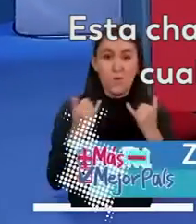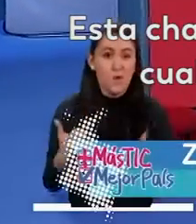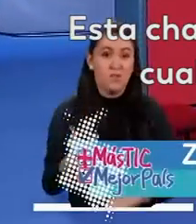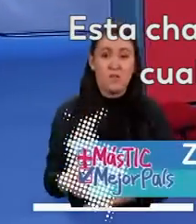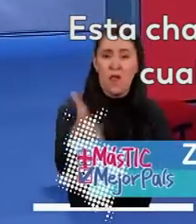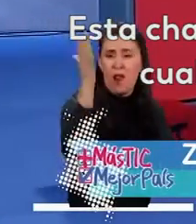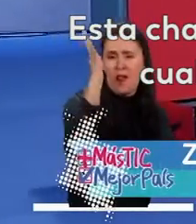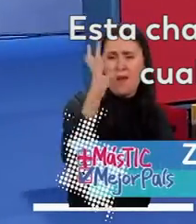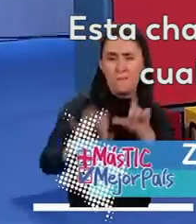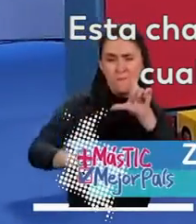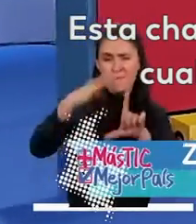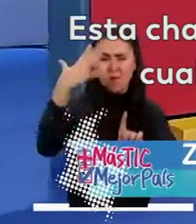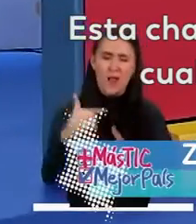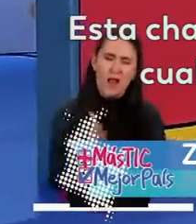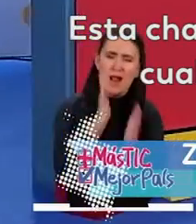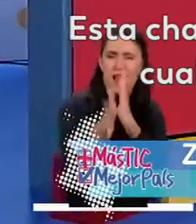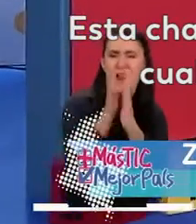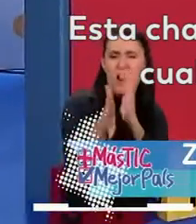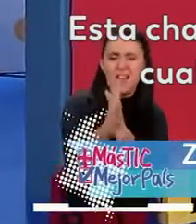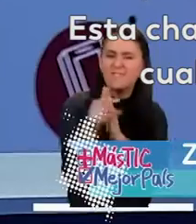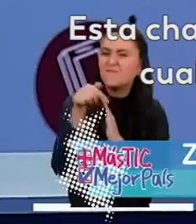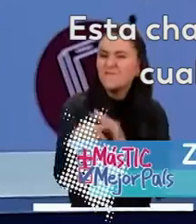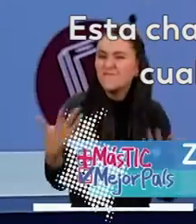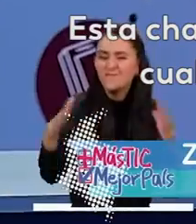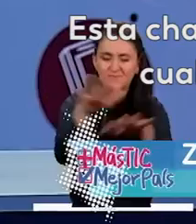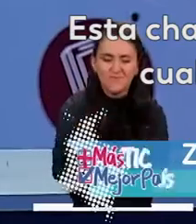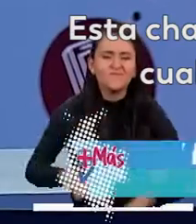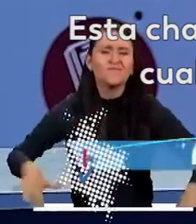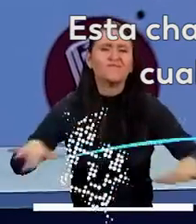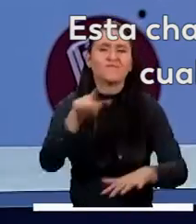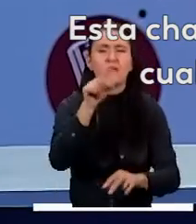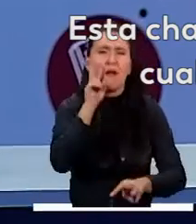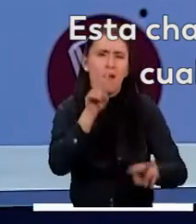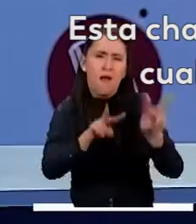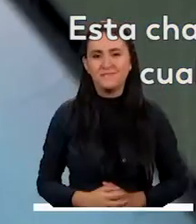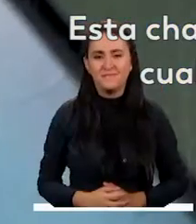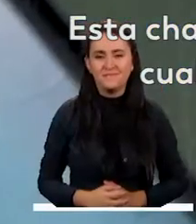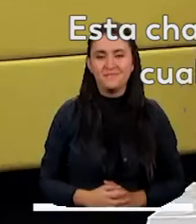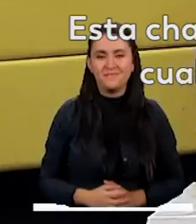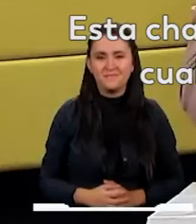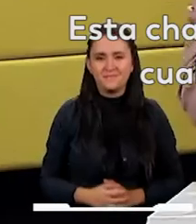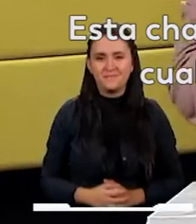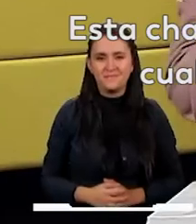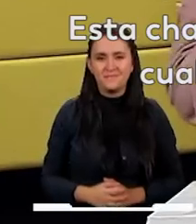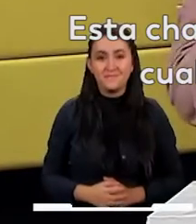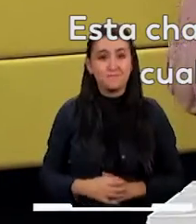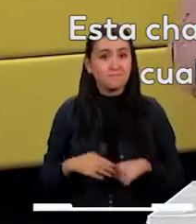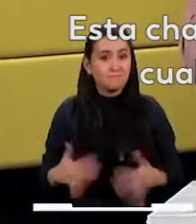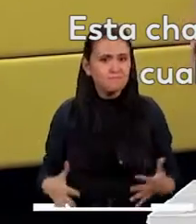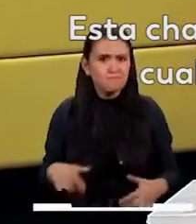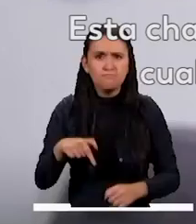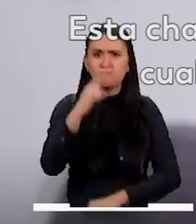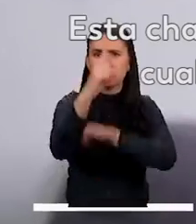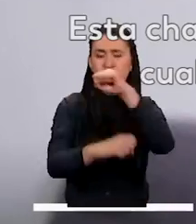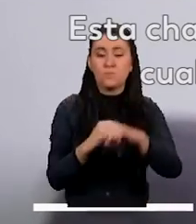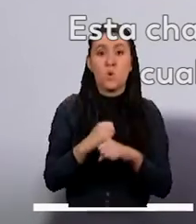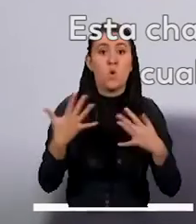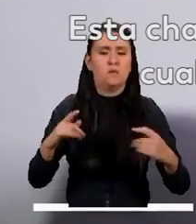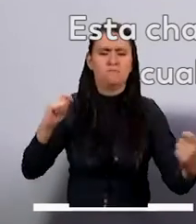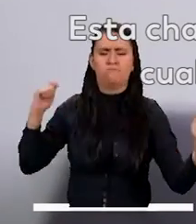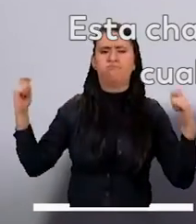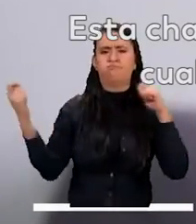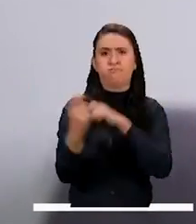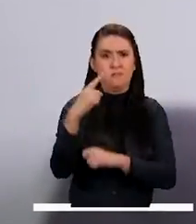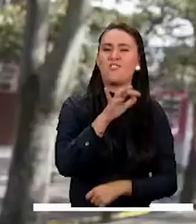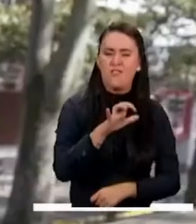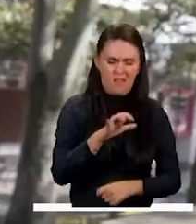esta charla lúdica virtual es un espacio para que ustedes conozcan cuáles son los riesgos en la red y los beneficios